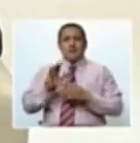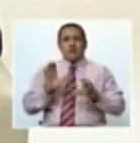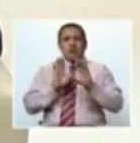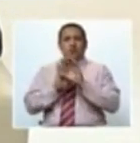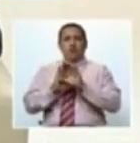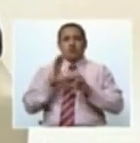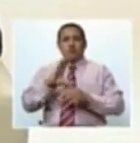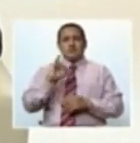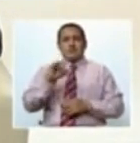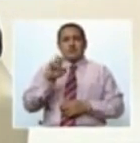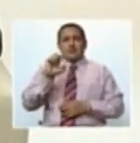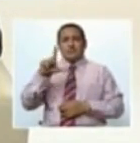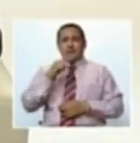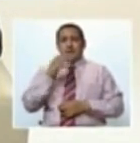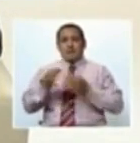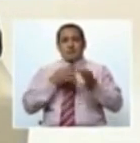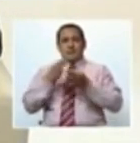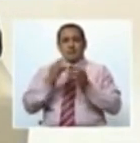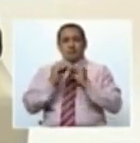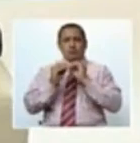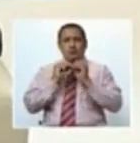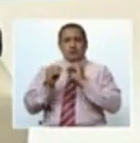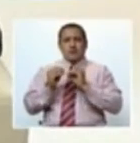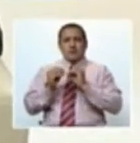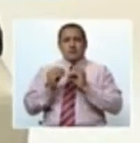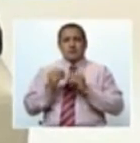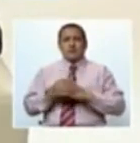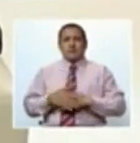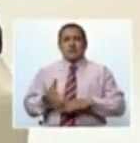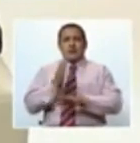aplica el Código Civil diciendo que debe velar por